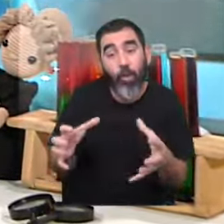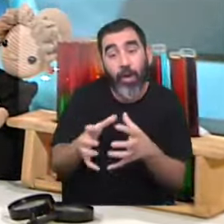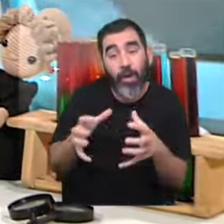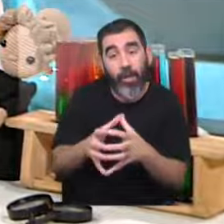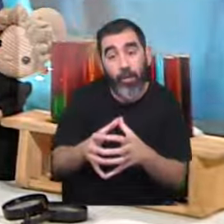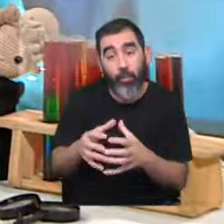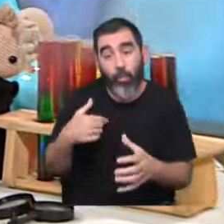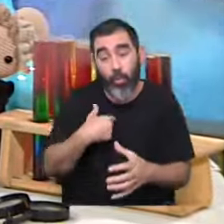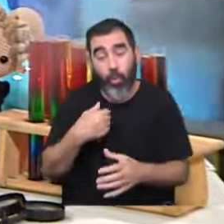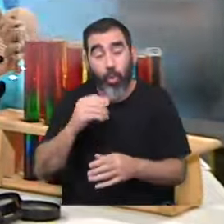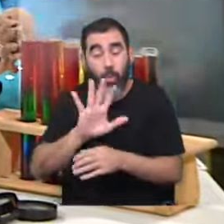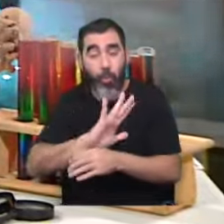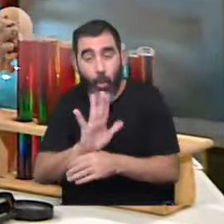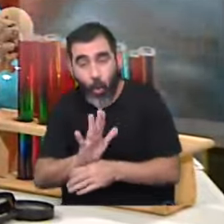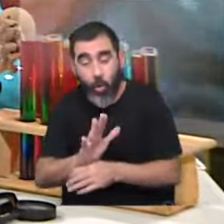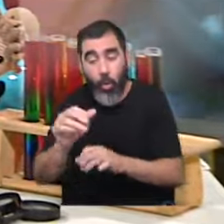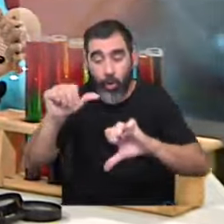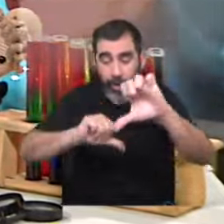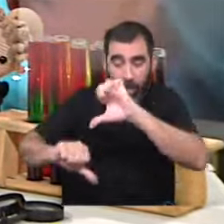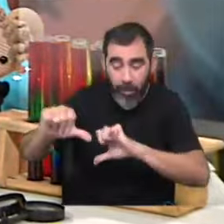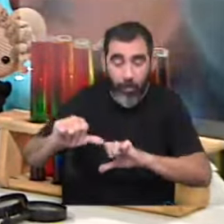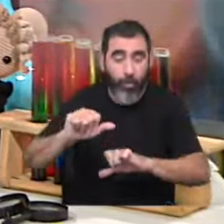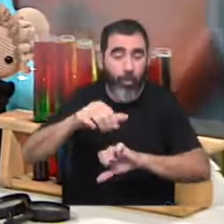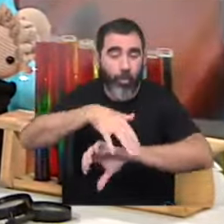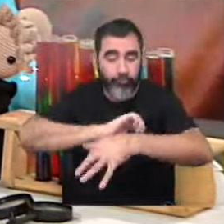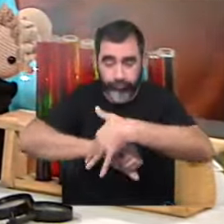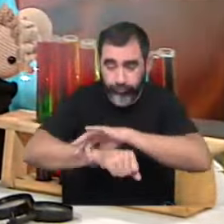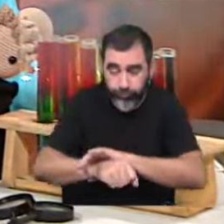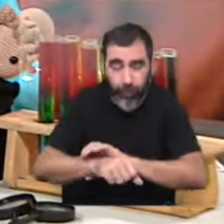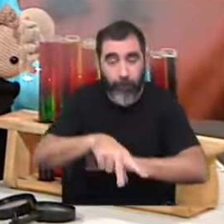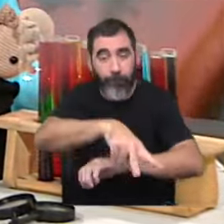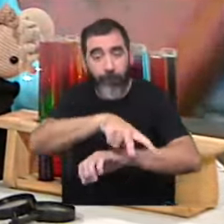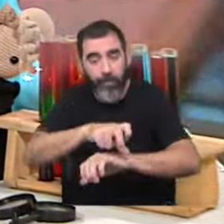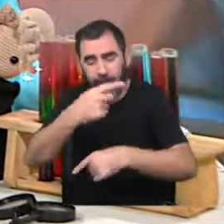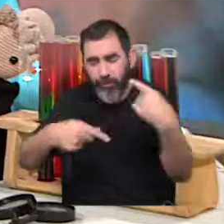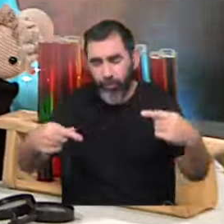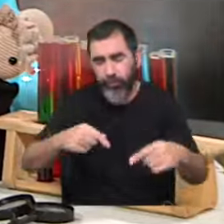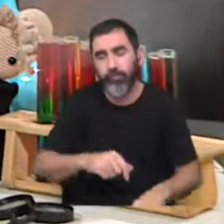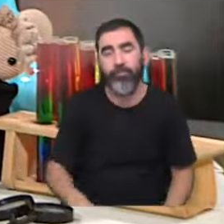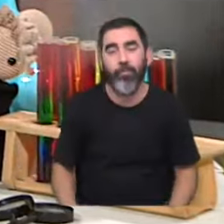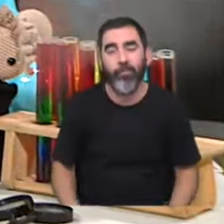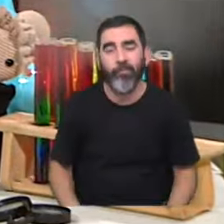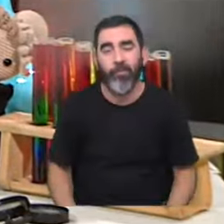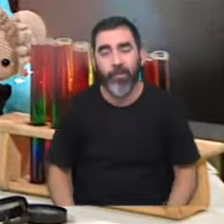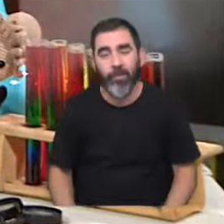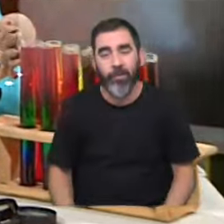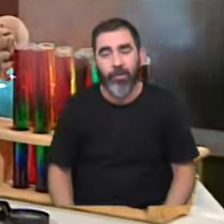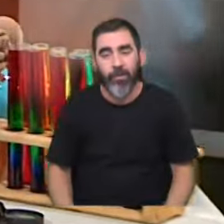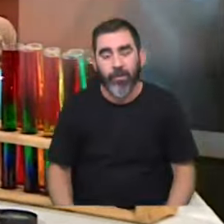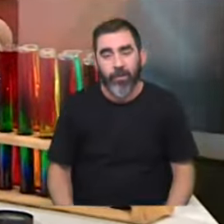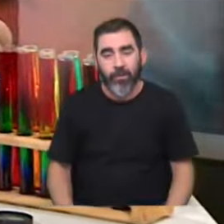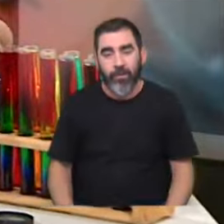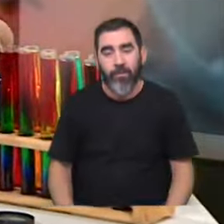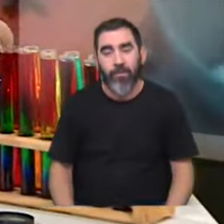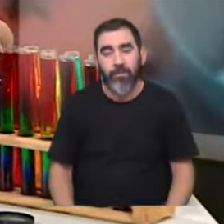con biólogos, soy bioquímica, pero trabajo con biólogos, con geólogos, con físicos, oceanógrafos, un montón de otras especialidades y de